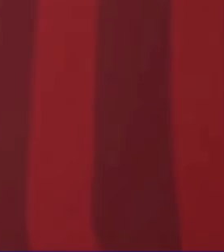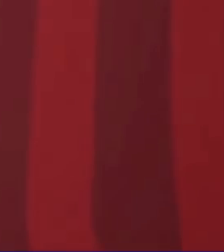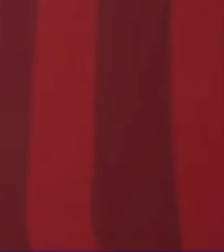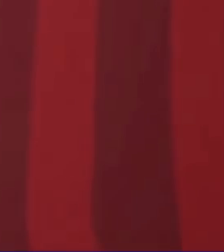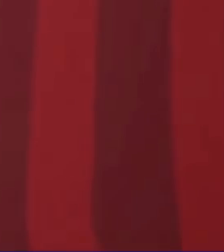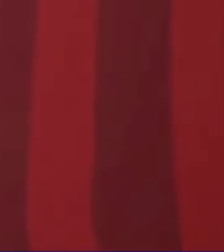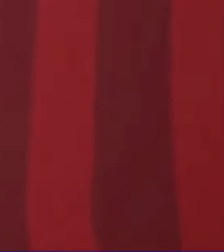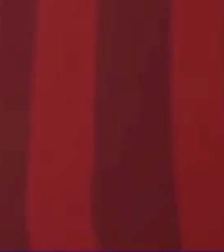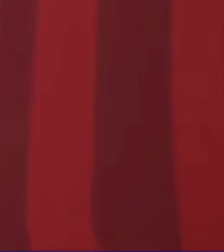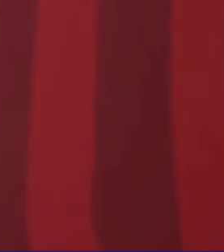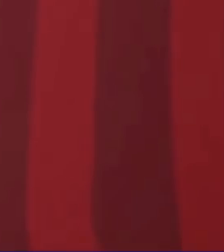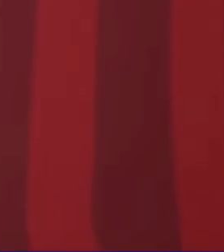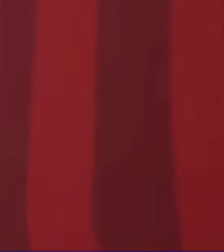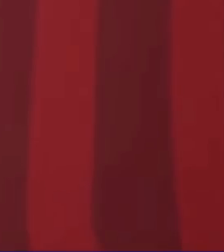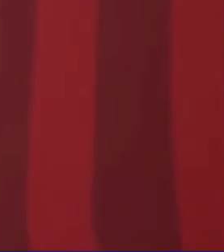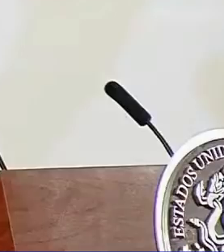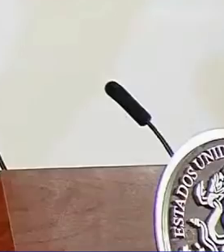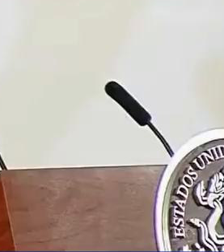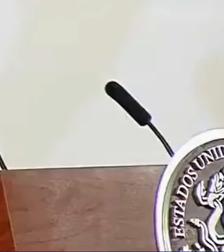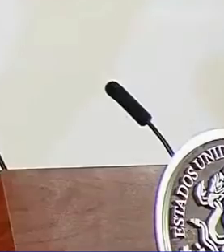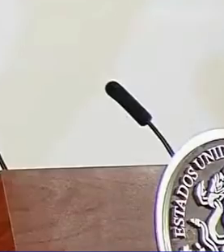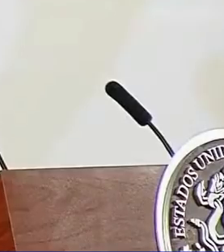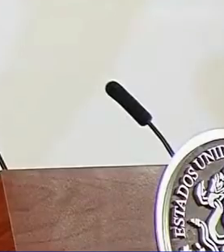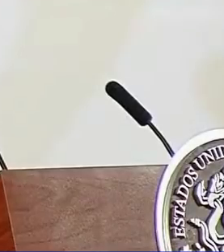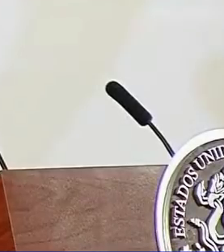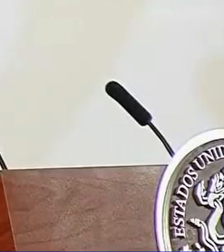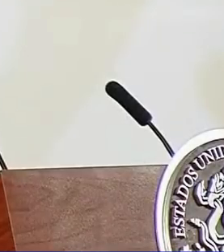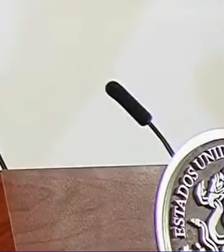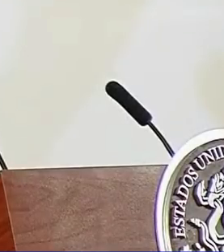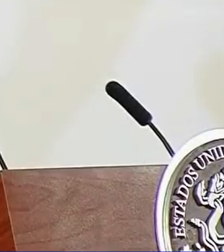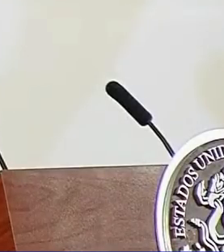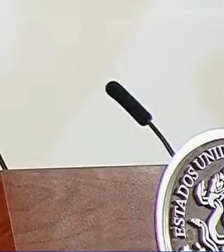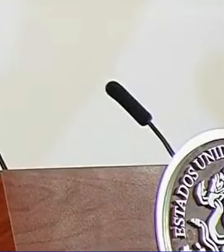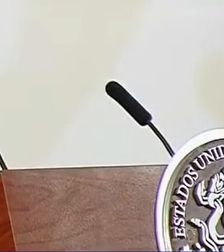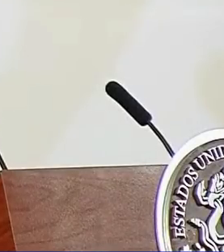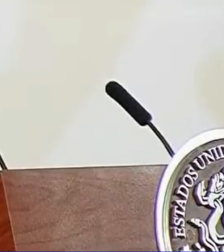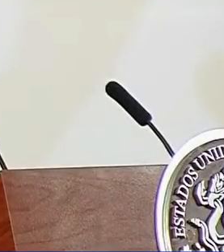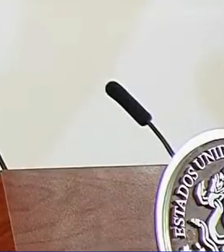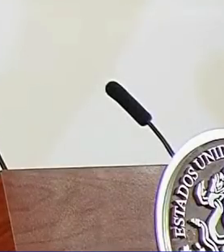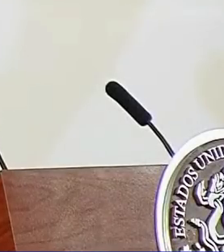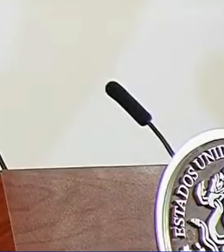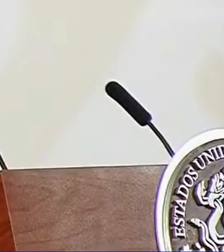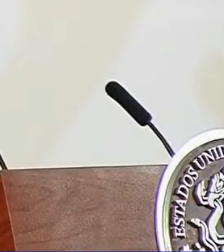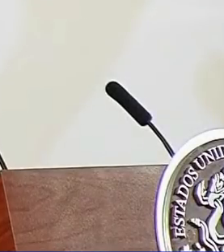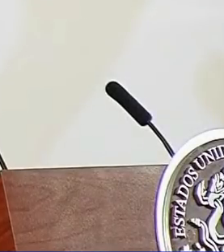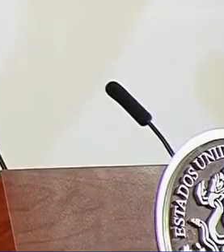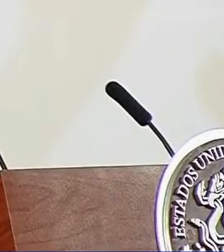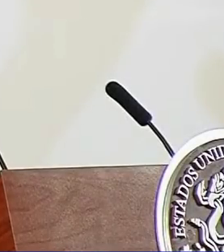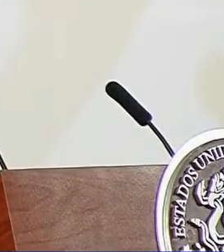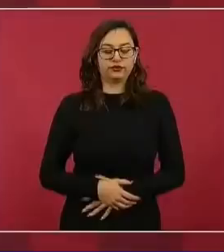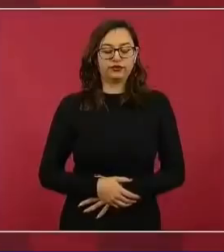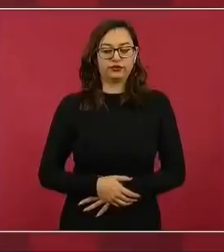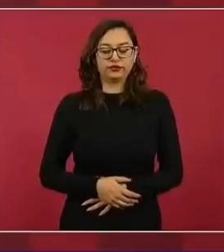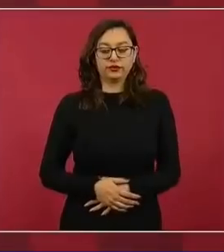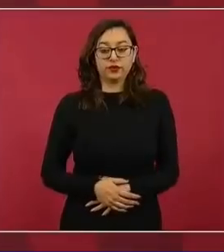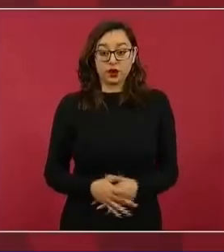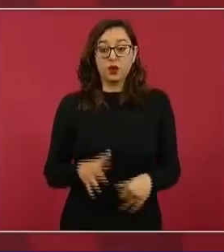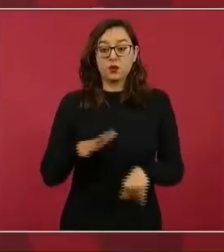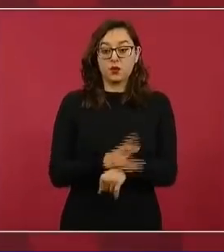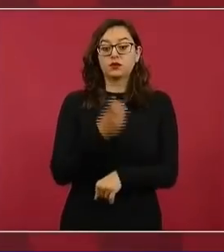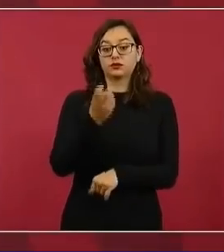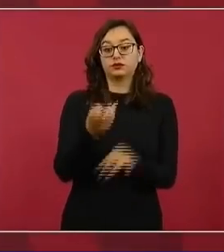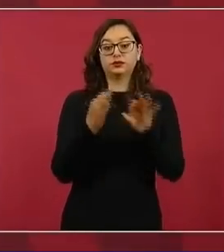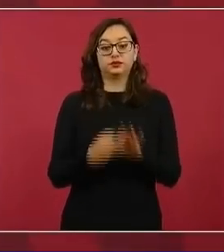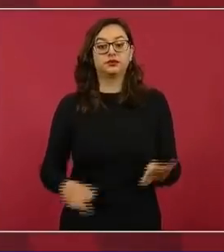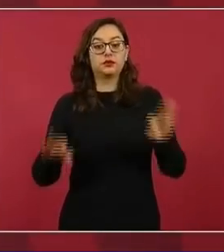Norte, en una primera etapa, y luego en toda América. Ayer hablé de